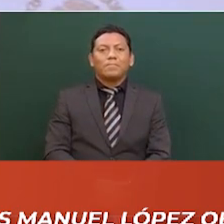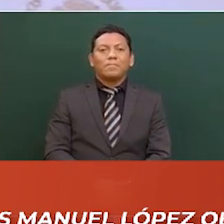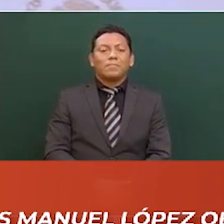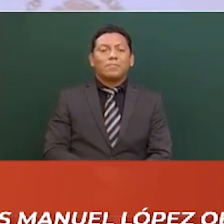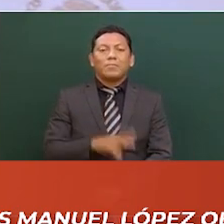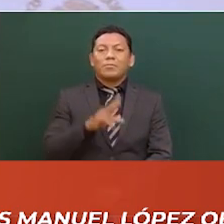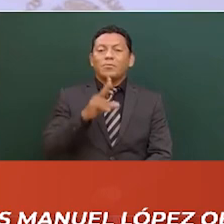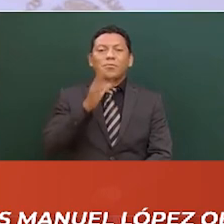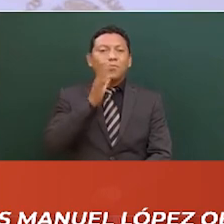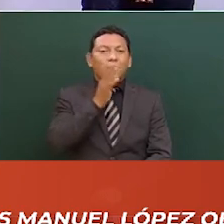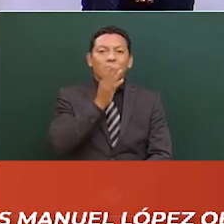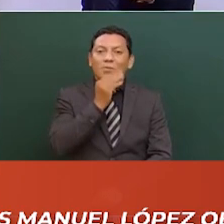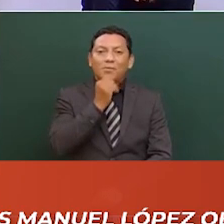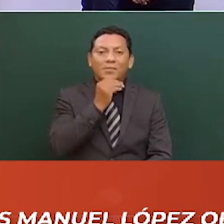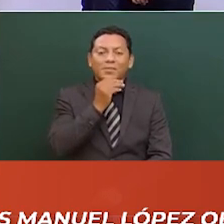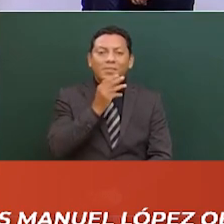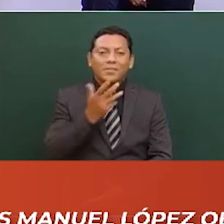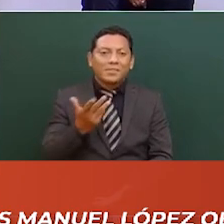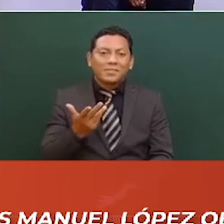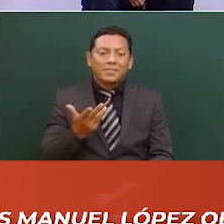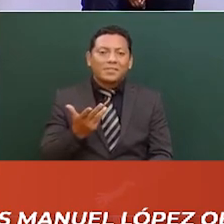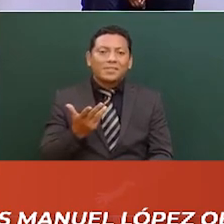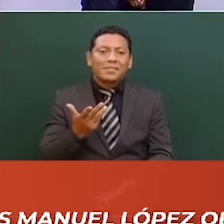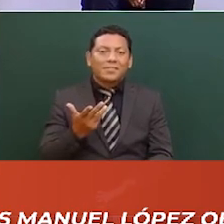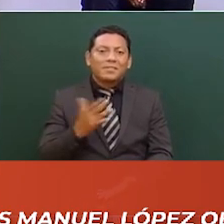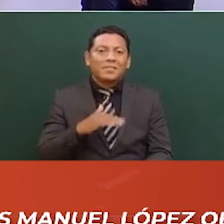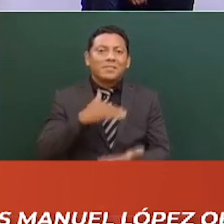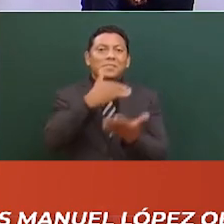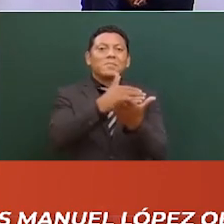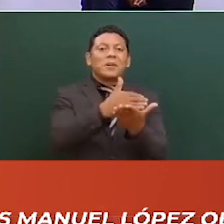No se puede crear un cerco o